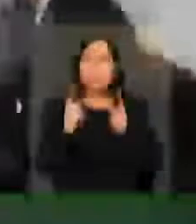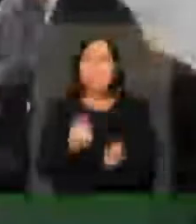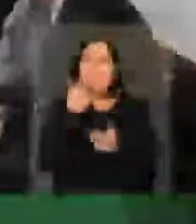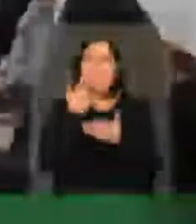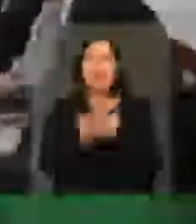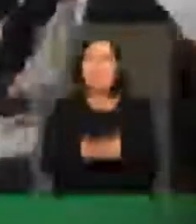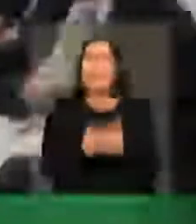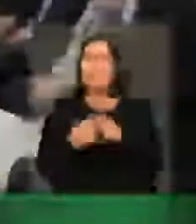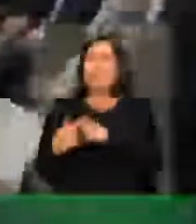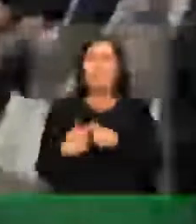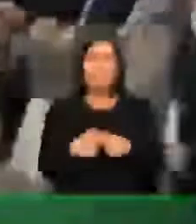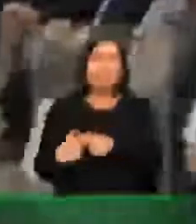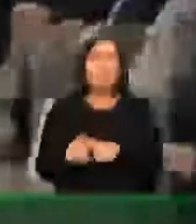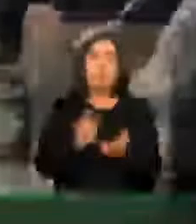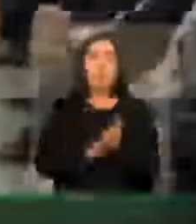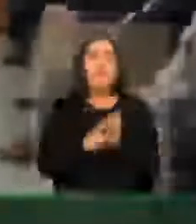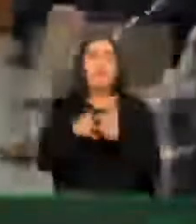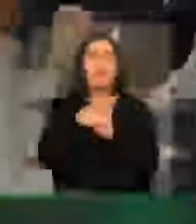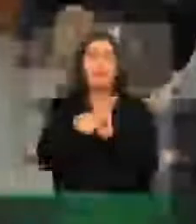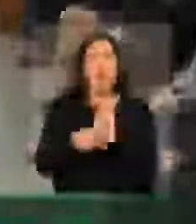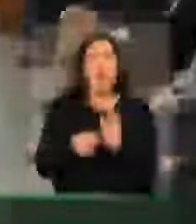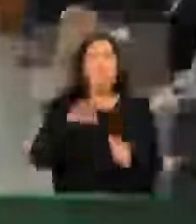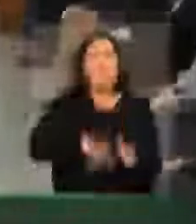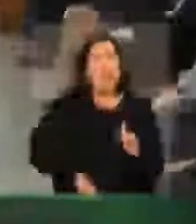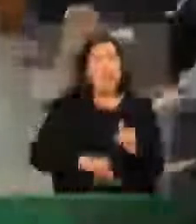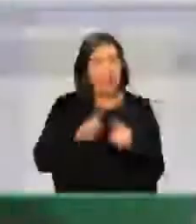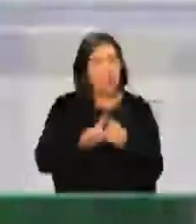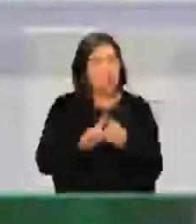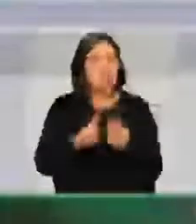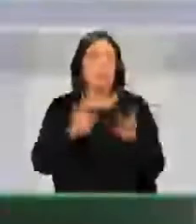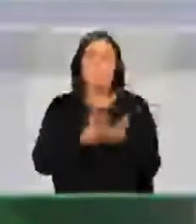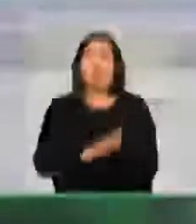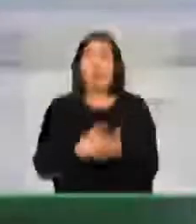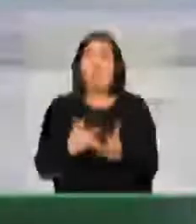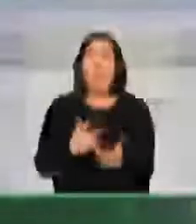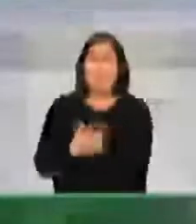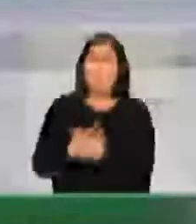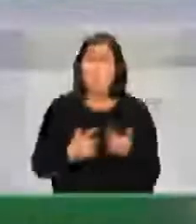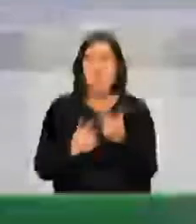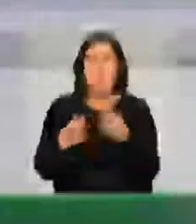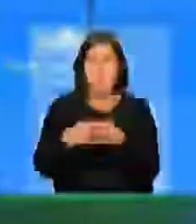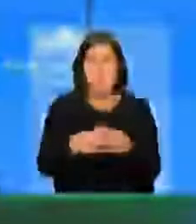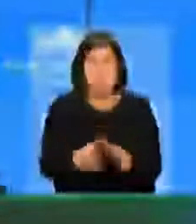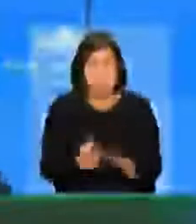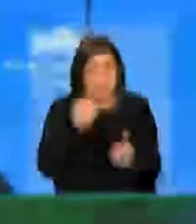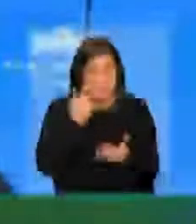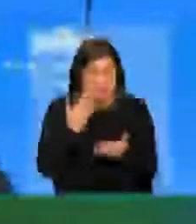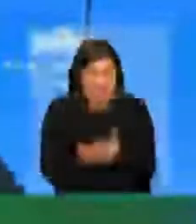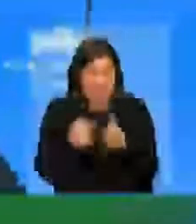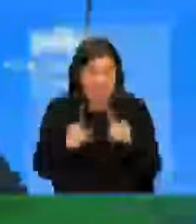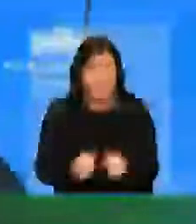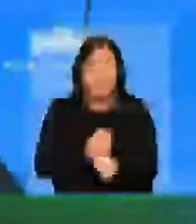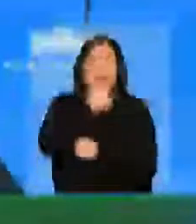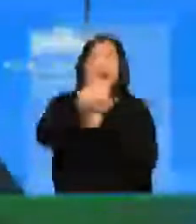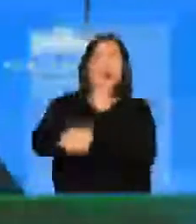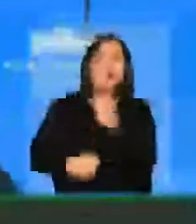las pautas salariales de la negociación colectiva y advierten movilizaciones. Si está planteado de esta manera, hasta el 2023 no se recuperaría